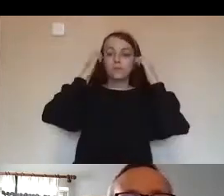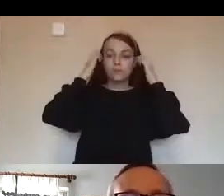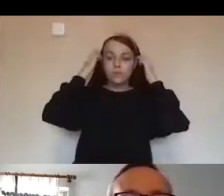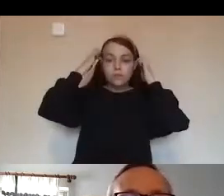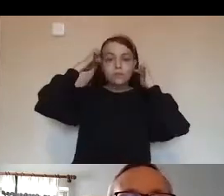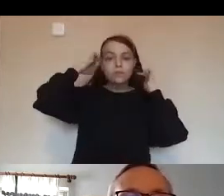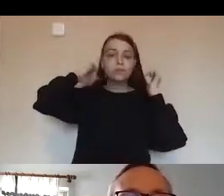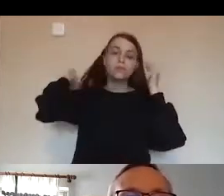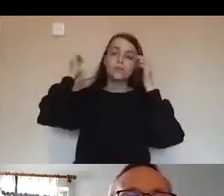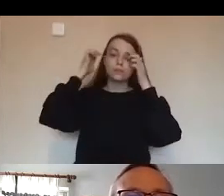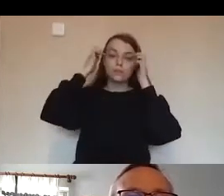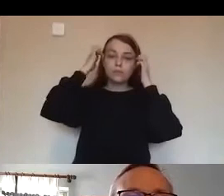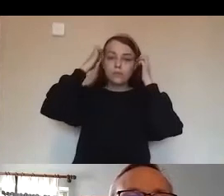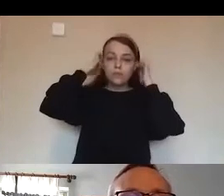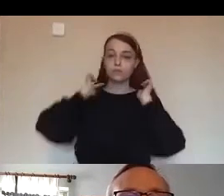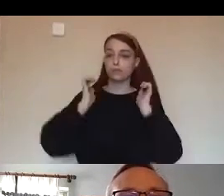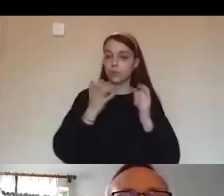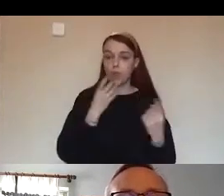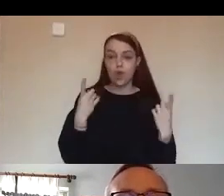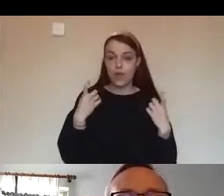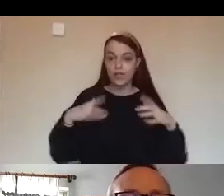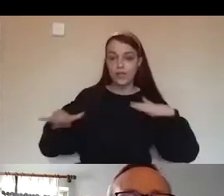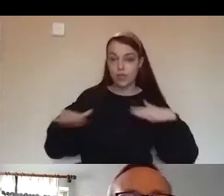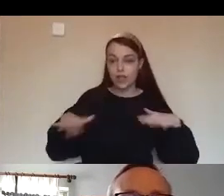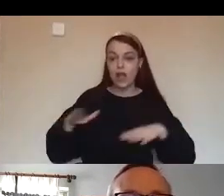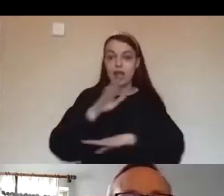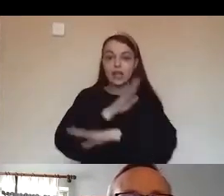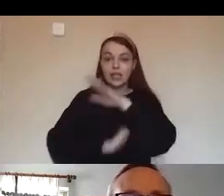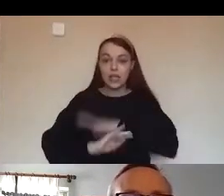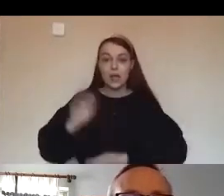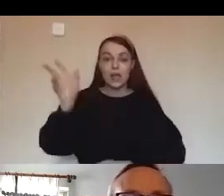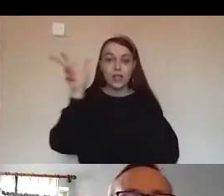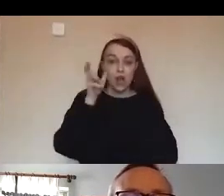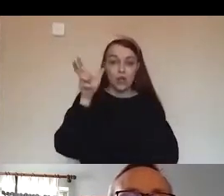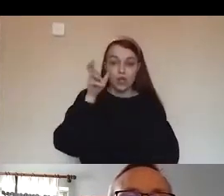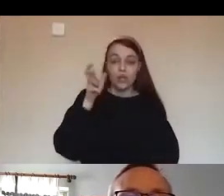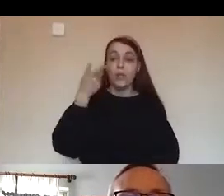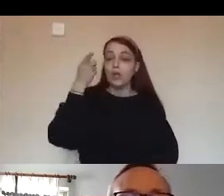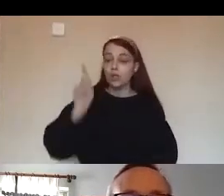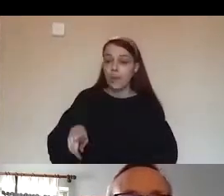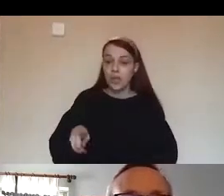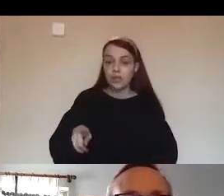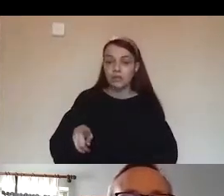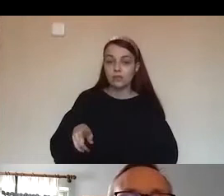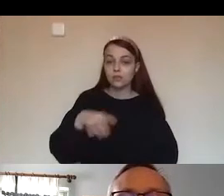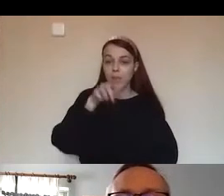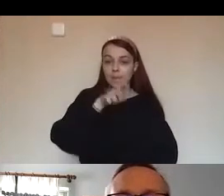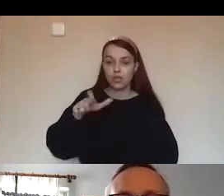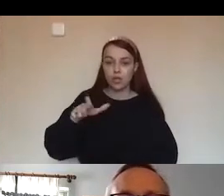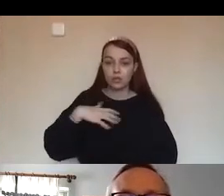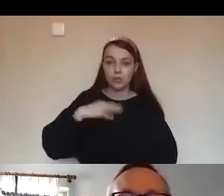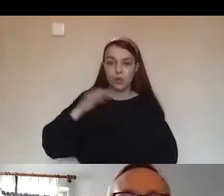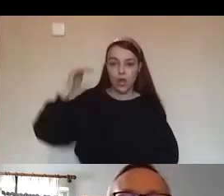Hablamos de requisitos de movilidad, discapacidades auditivas, pero también gente con diferente estatura,